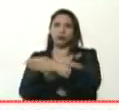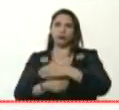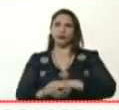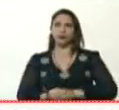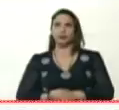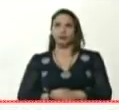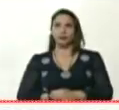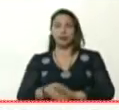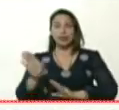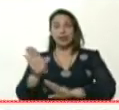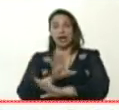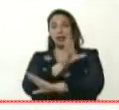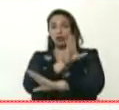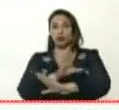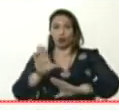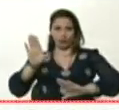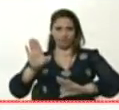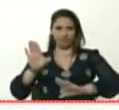una canción.